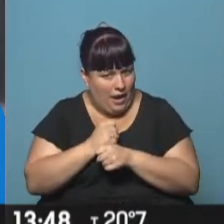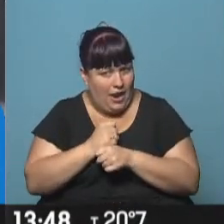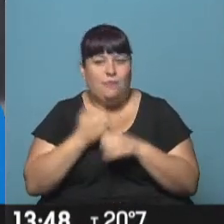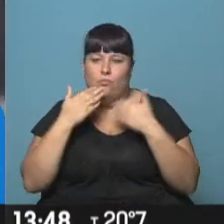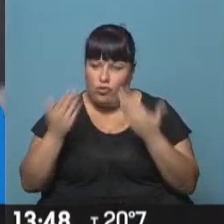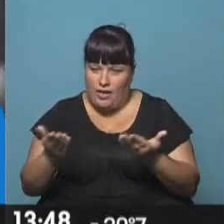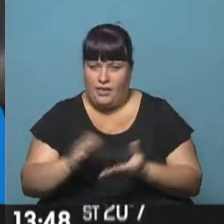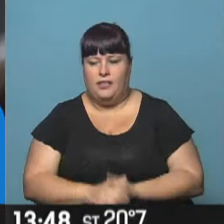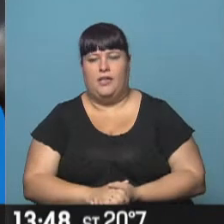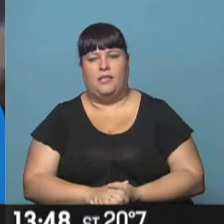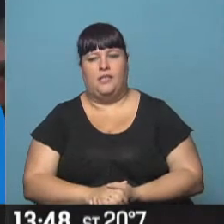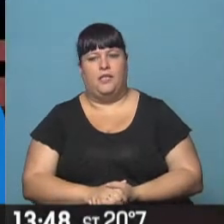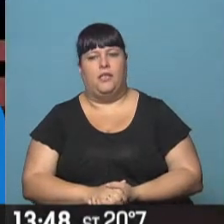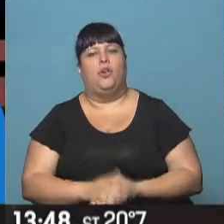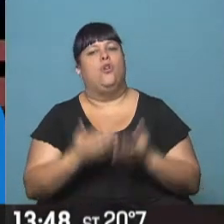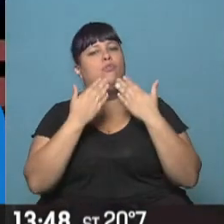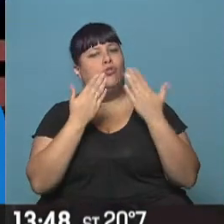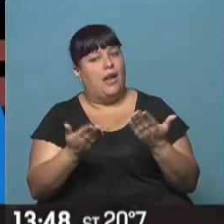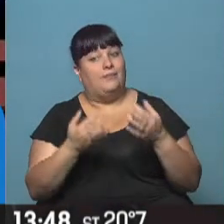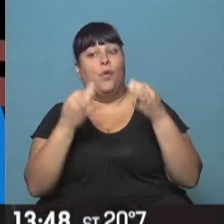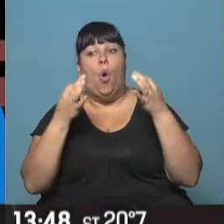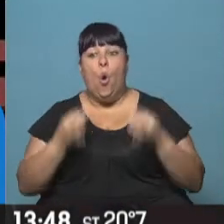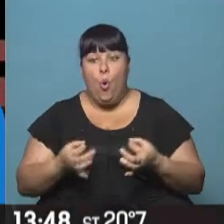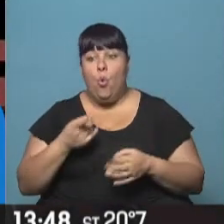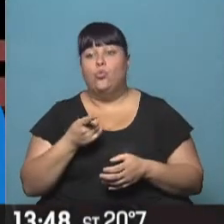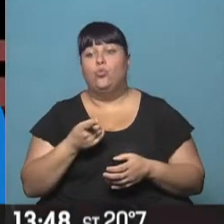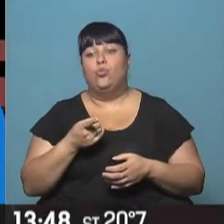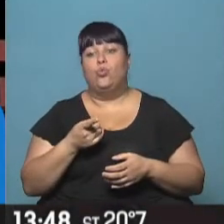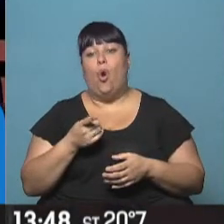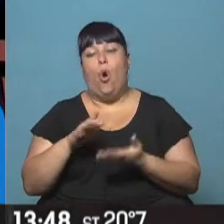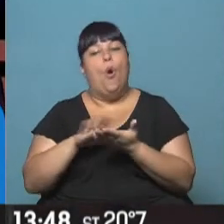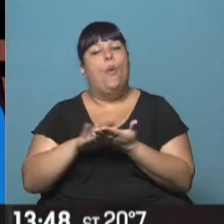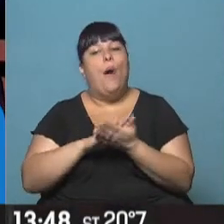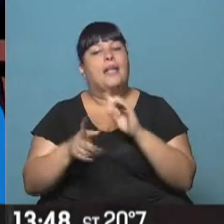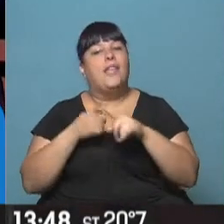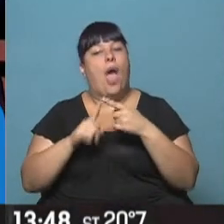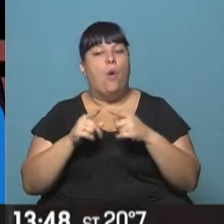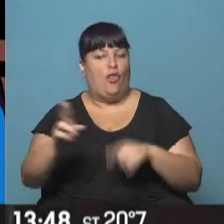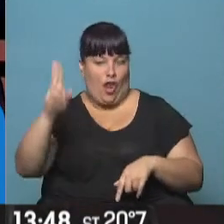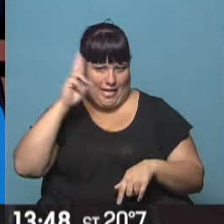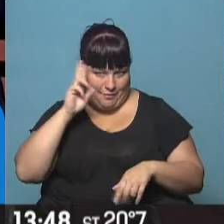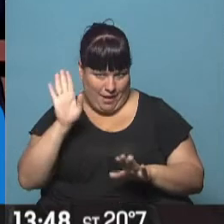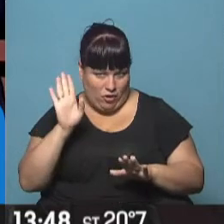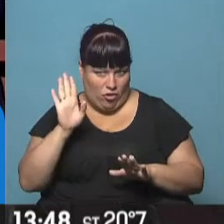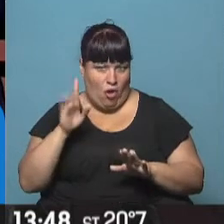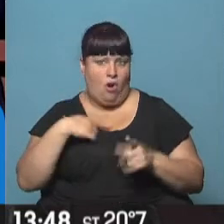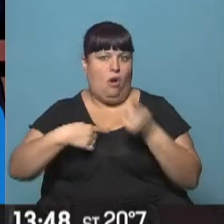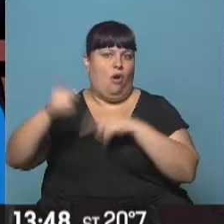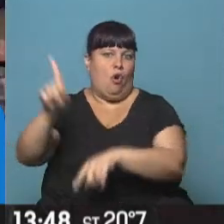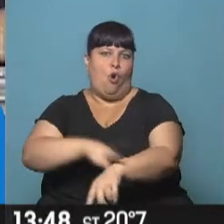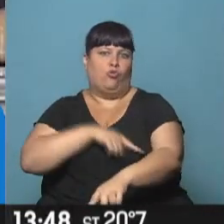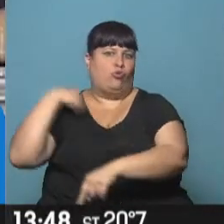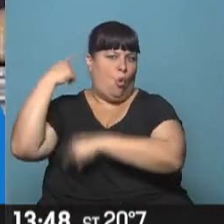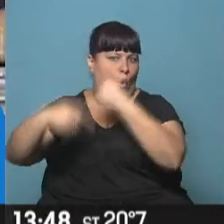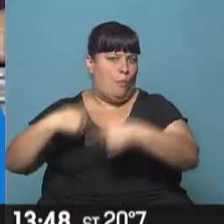Muchas gracias. Muchas gracias. Justamente la base del acuerdo es el respeto por nuestra tradición